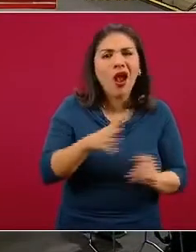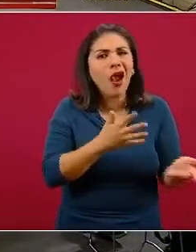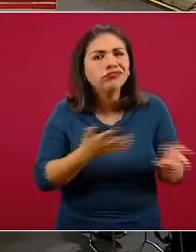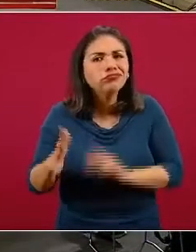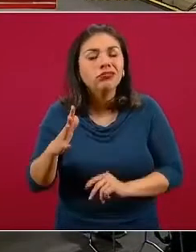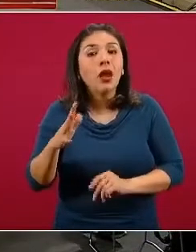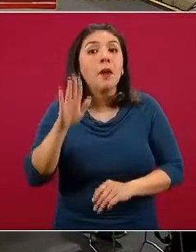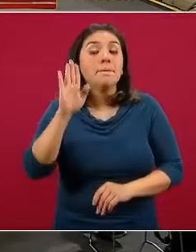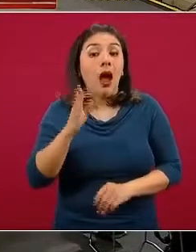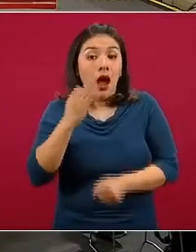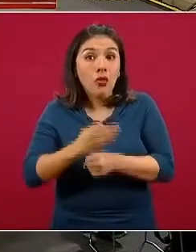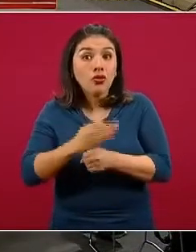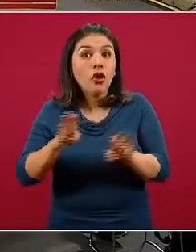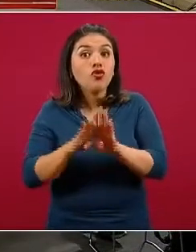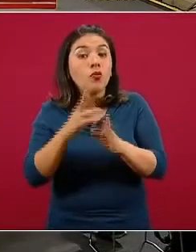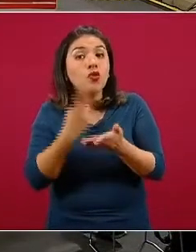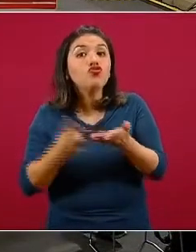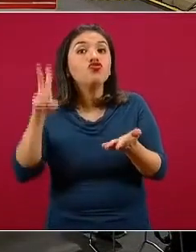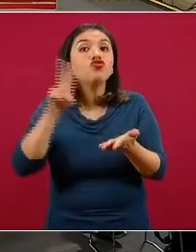prácticamente el doble del